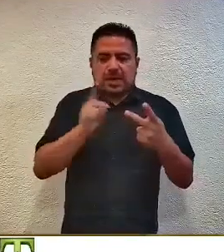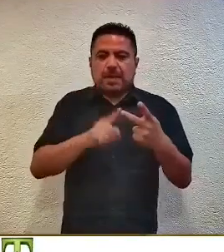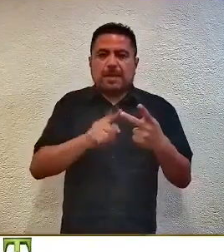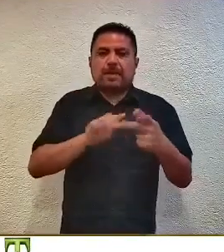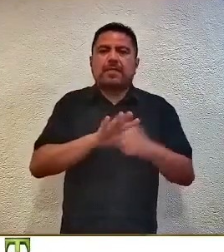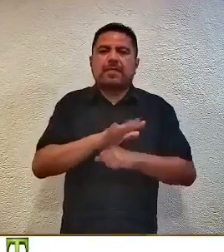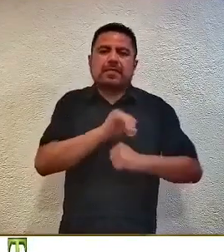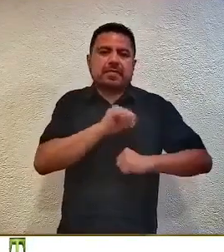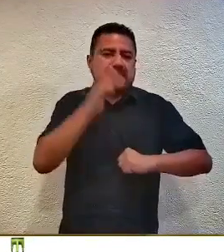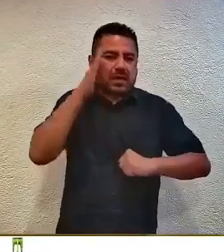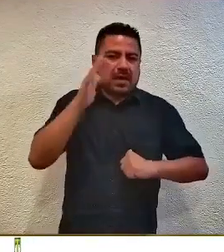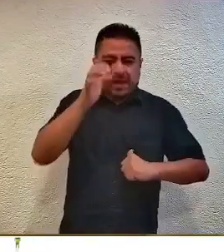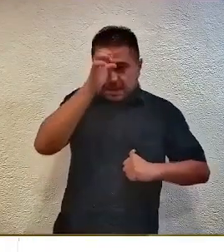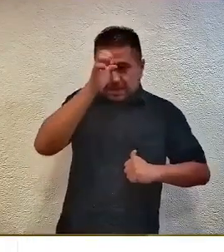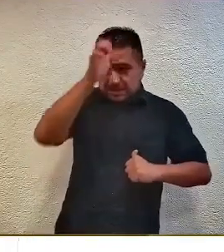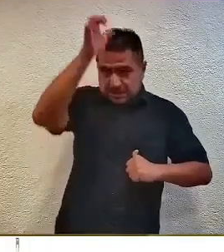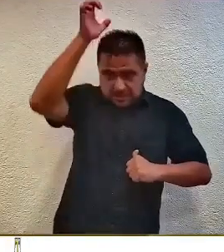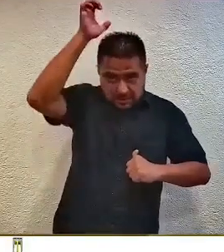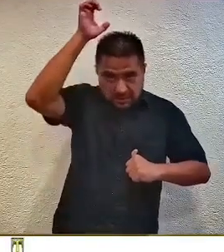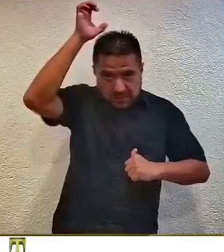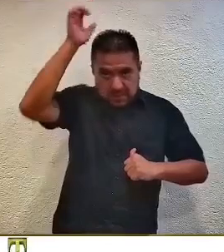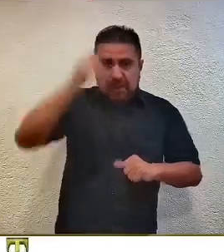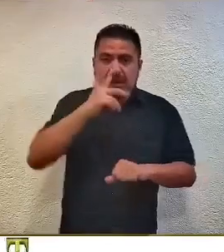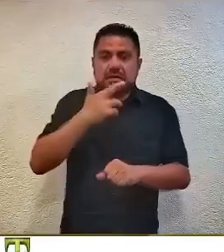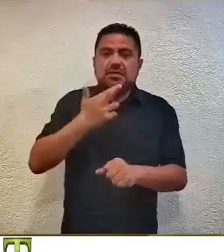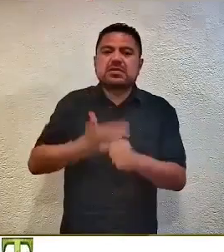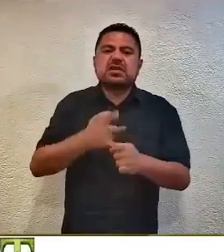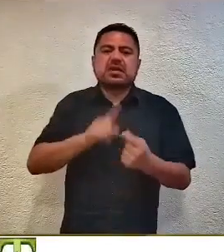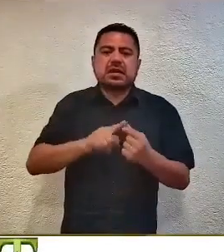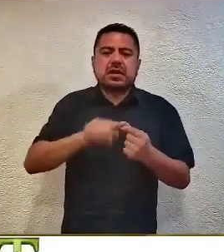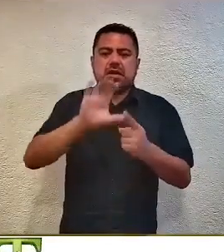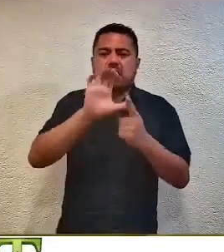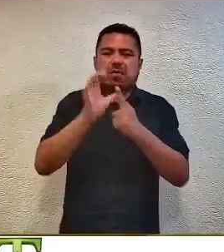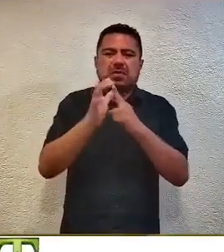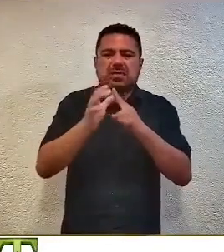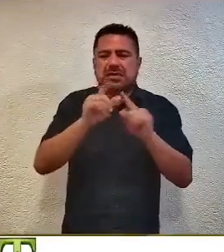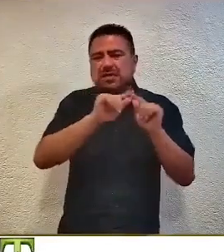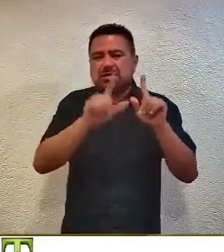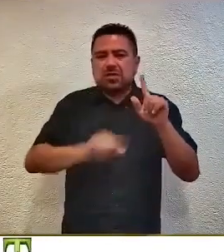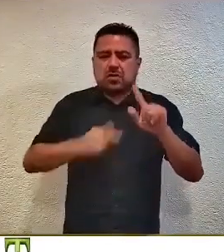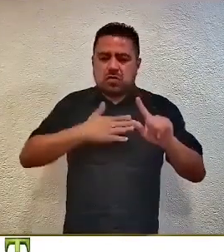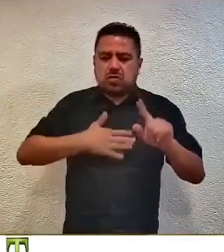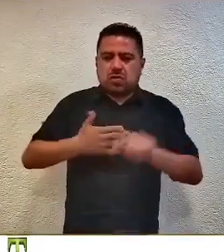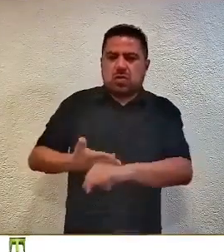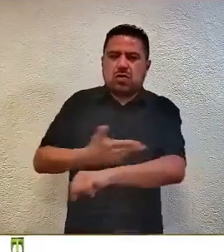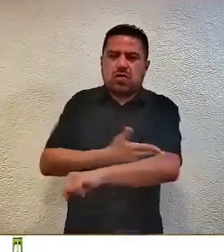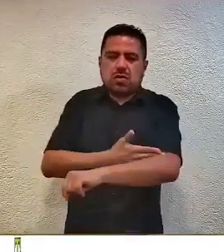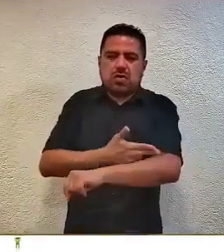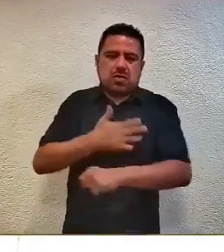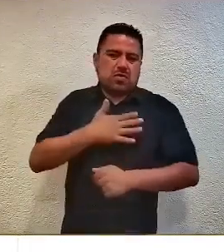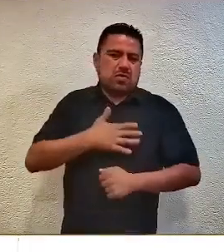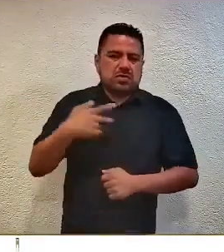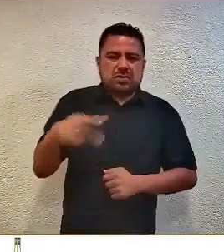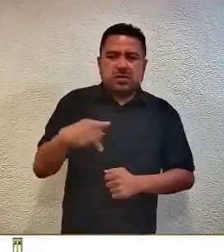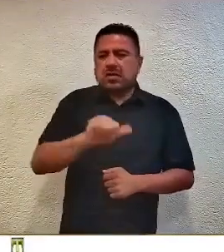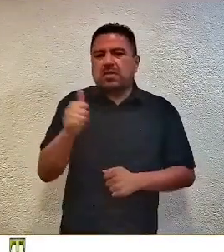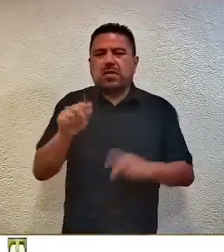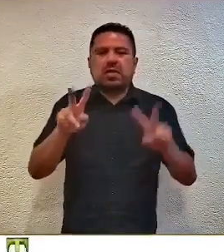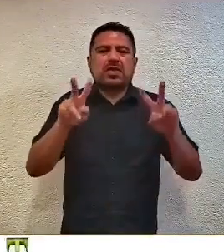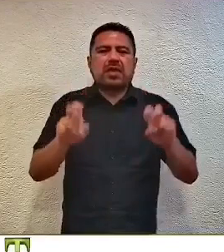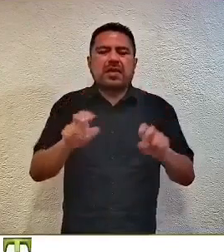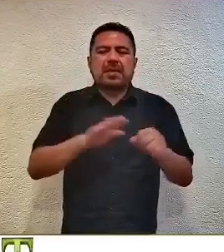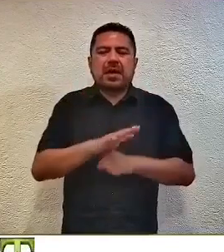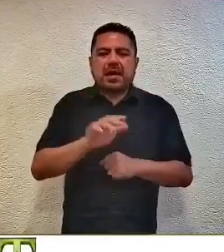parte actuar es Alfredo Sánchez Esquivel, la responsable de la Comisión Nacional de Honestidad y Justicia de Morena. En el siguiente asunto, la parte actuar